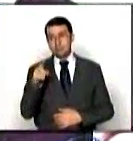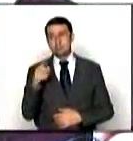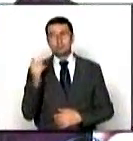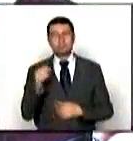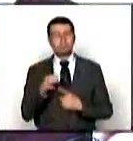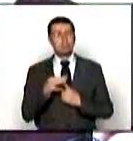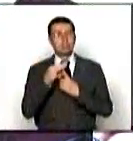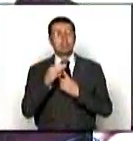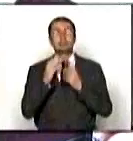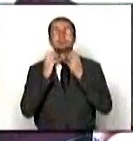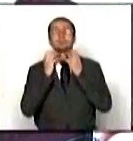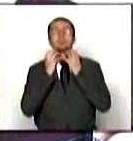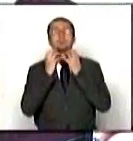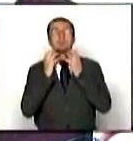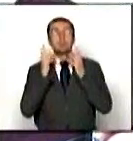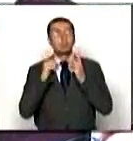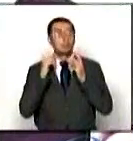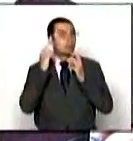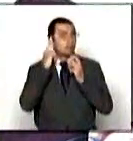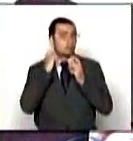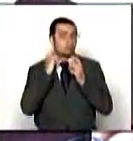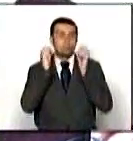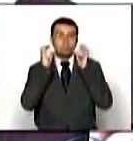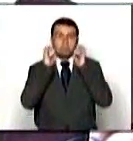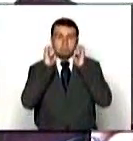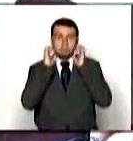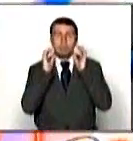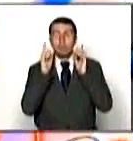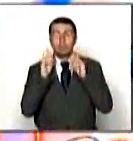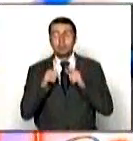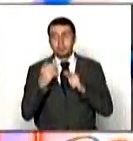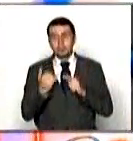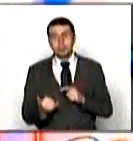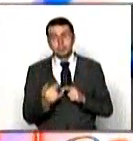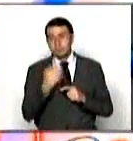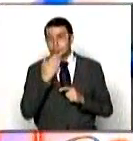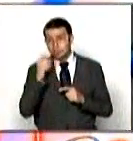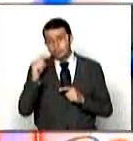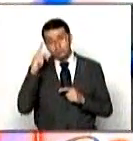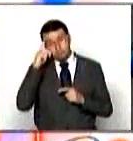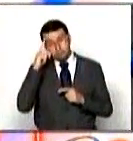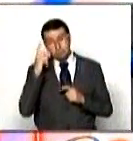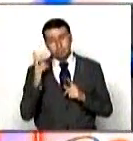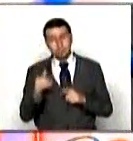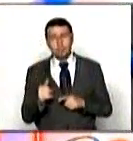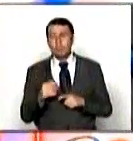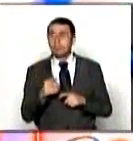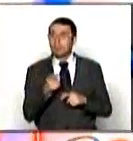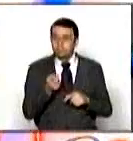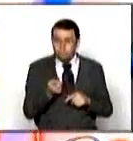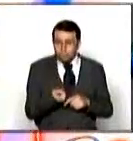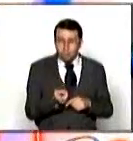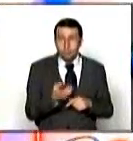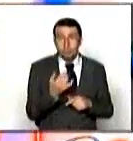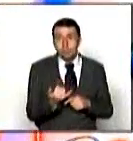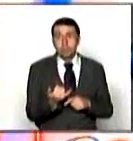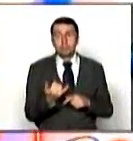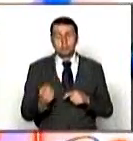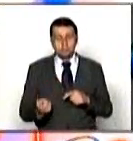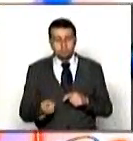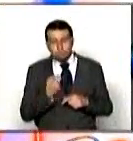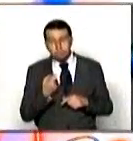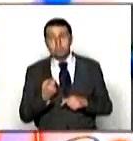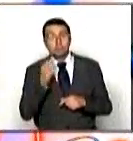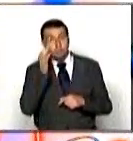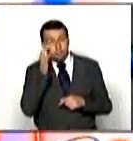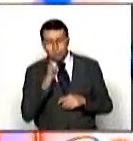cuello, alrededor de los oídos, en la parte genital y en la parte rectal, es decir, en los lugares o los orificios por los cuales pueden